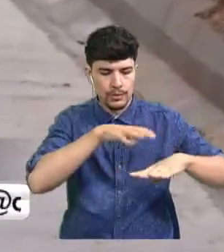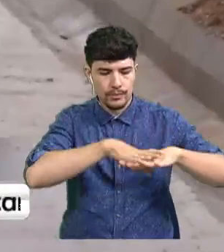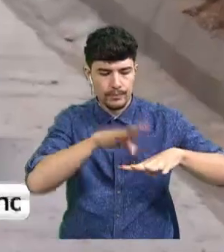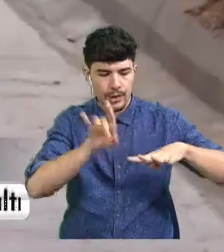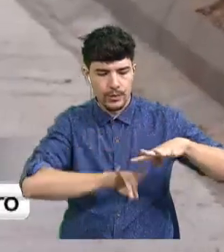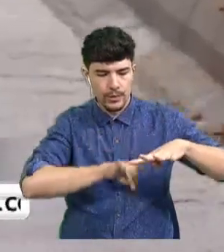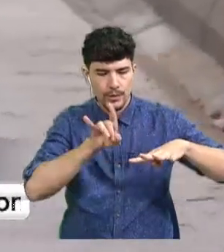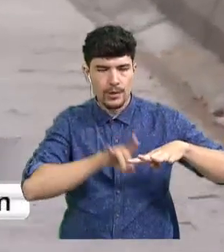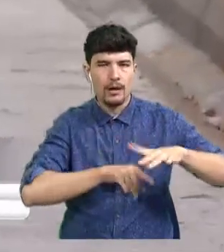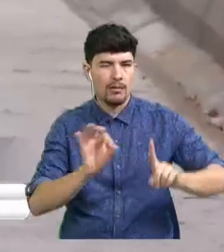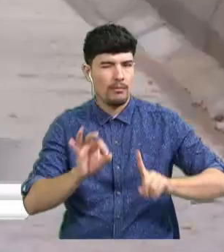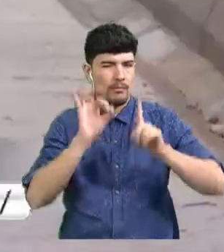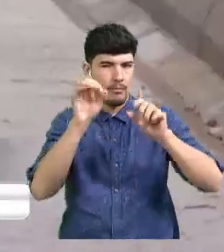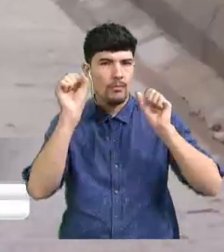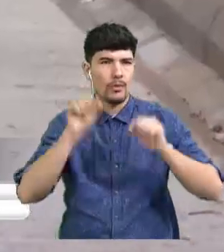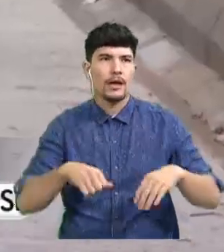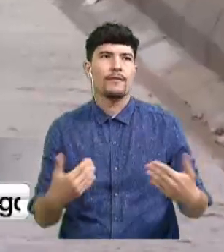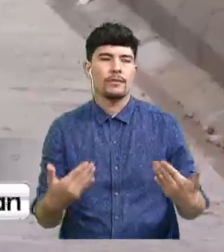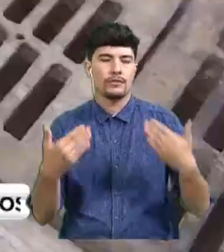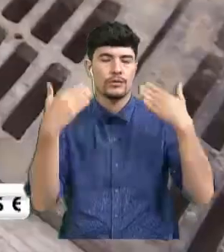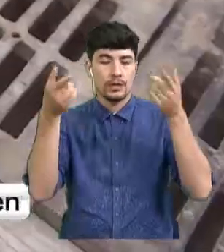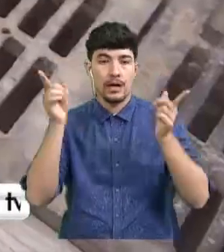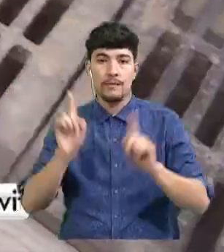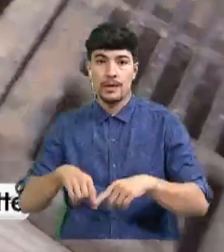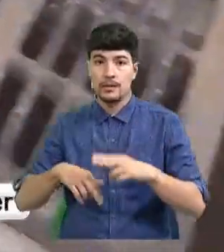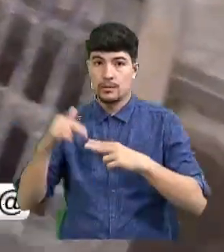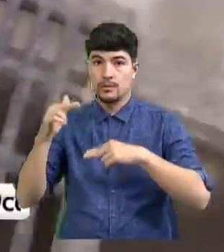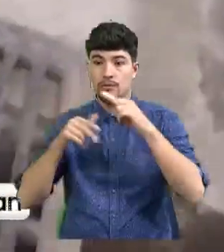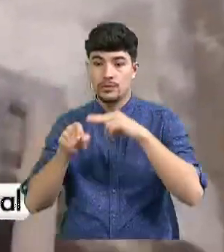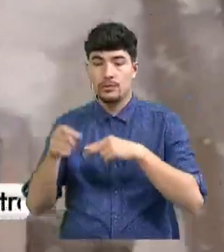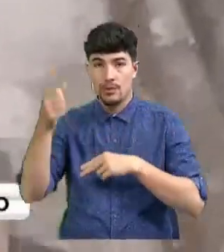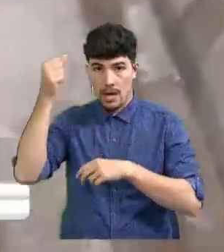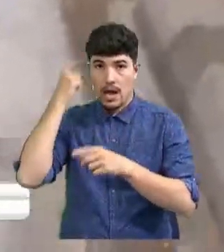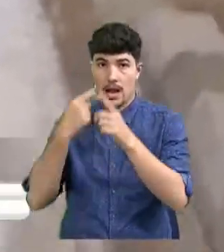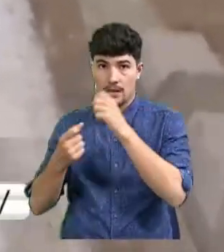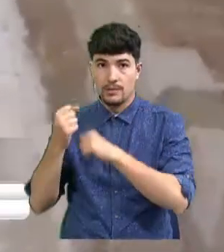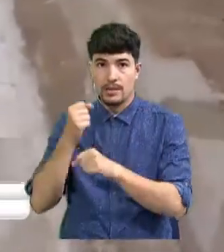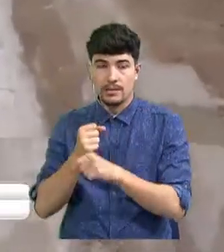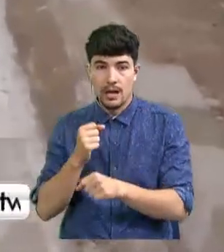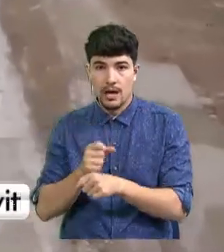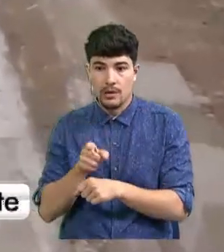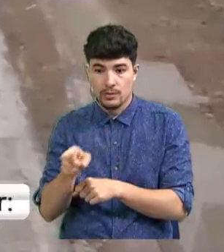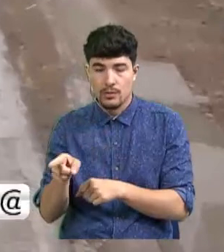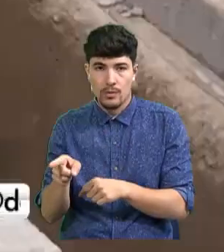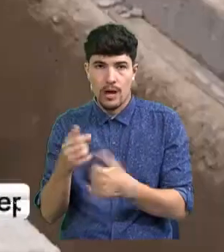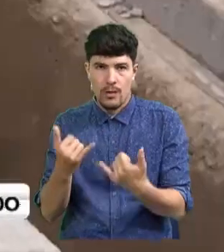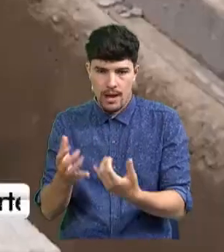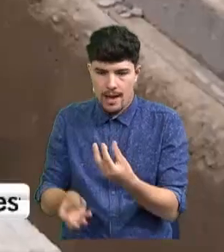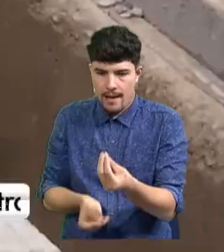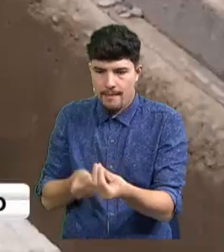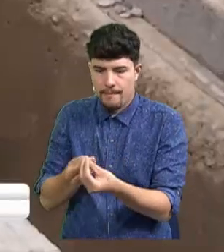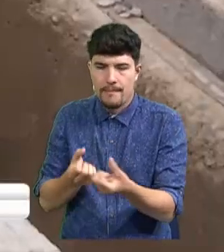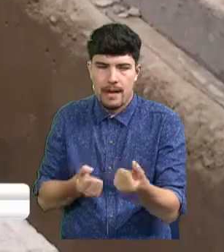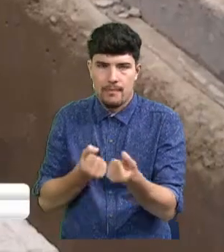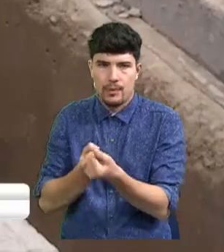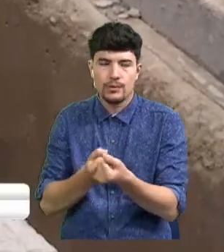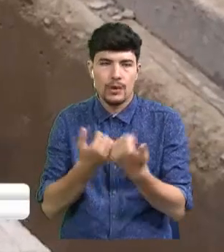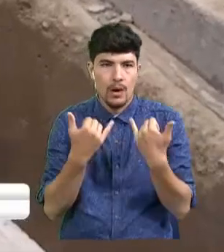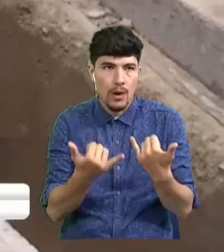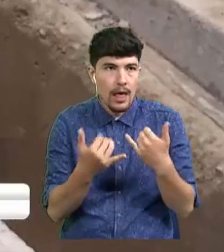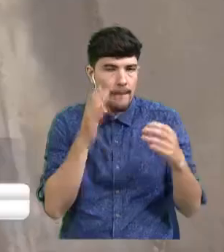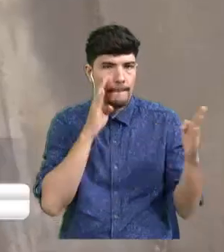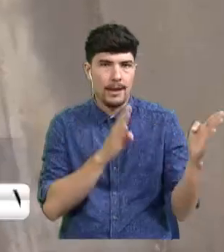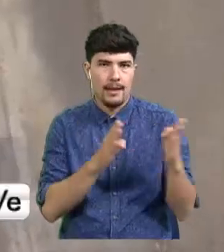alcantarillado pluvial que también se construyó el año pasado. Esto obedece todo al plan y al